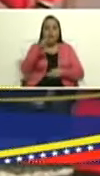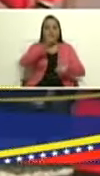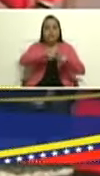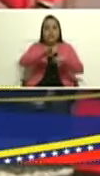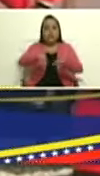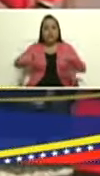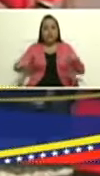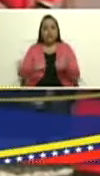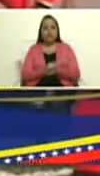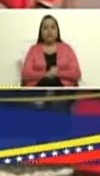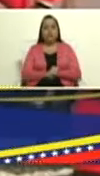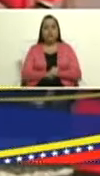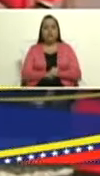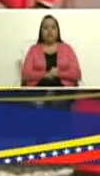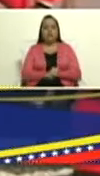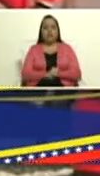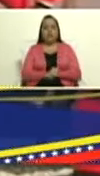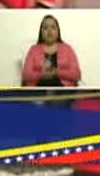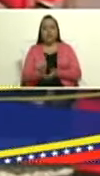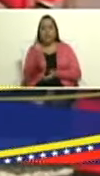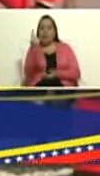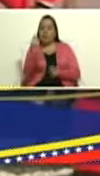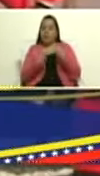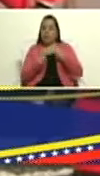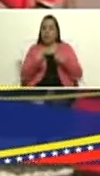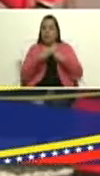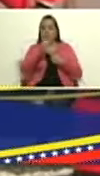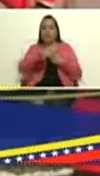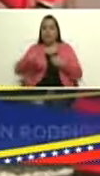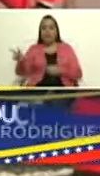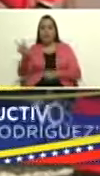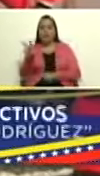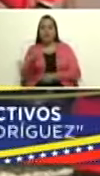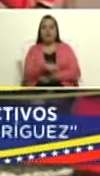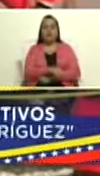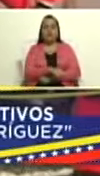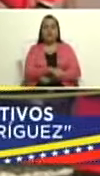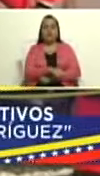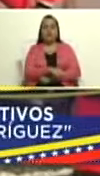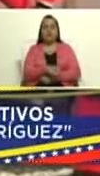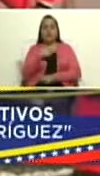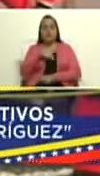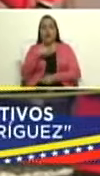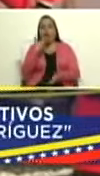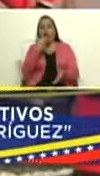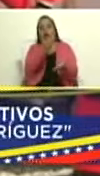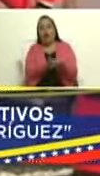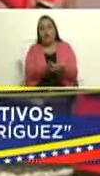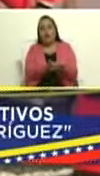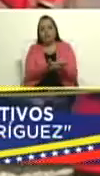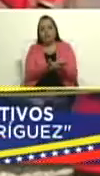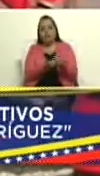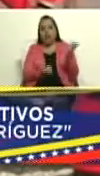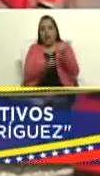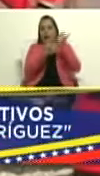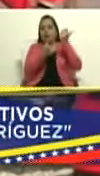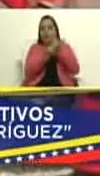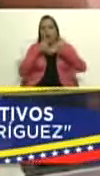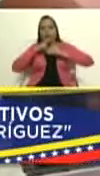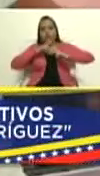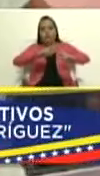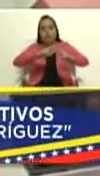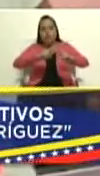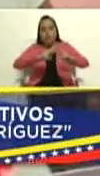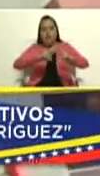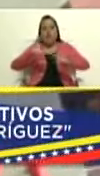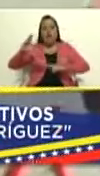usted pone en el centro la preocupación los habitantes de Venezuela, nosotros le agradecemos esa preocupación que usted ha tenido y esa respuesta de